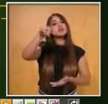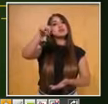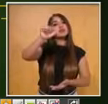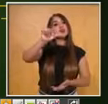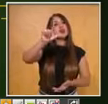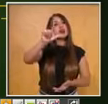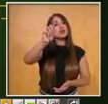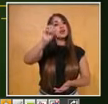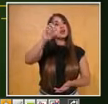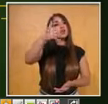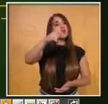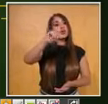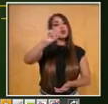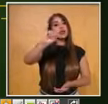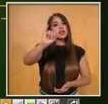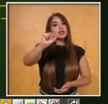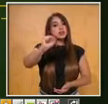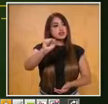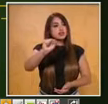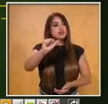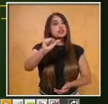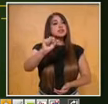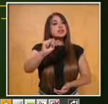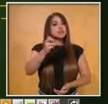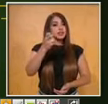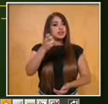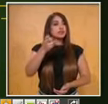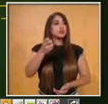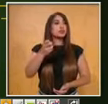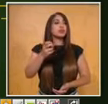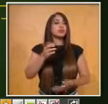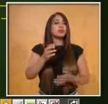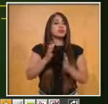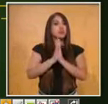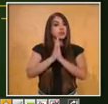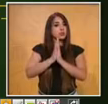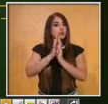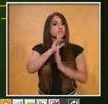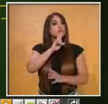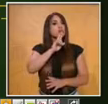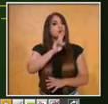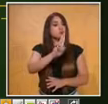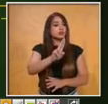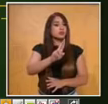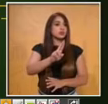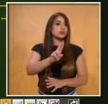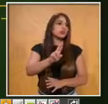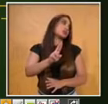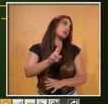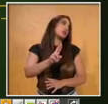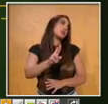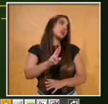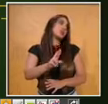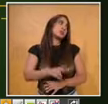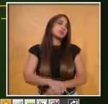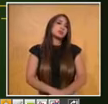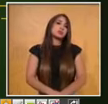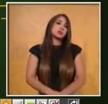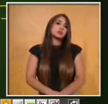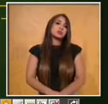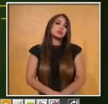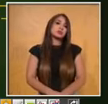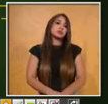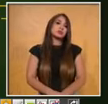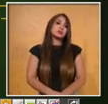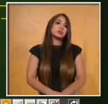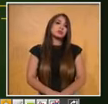y te vamos a pedir que por favor, eso de ser posible, lo contestes en crucigrama y si no, simplemente con que hayas puesto